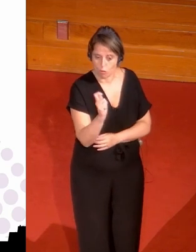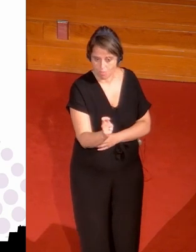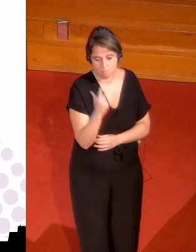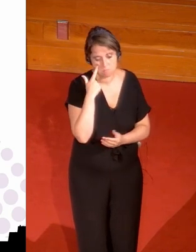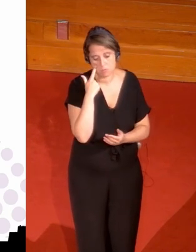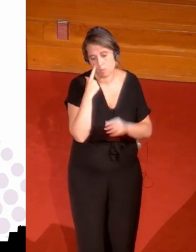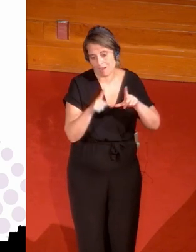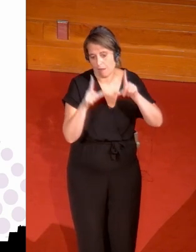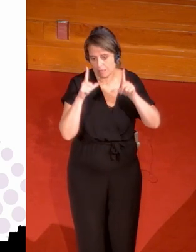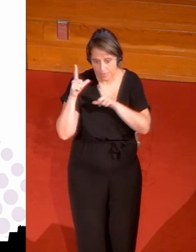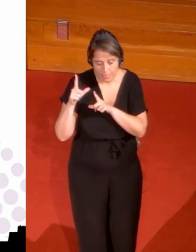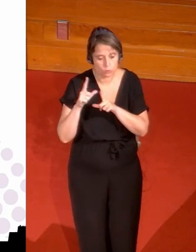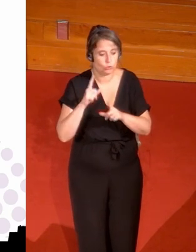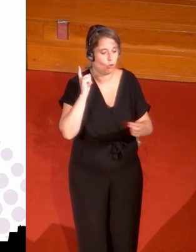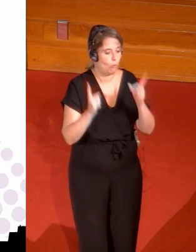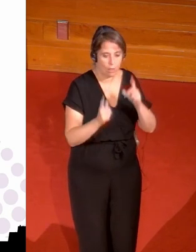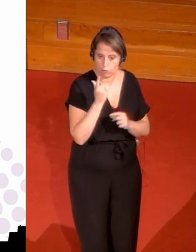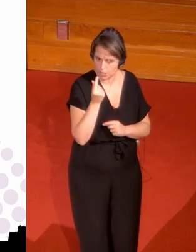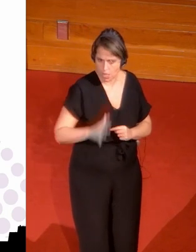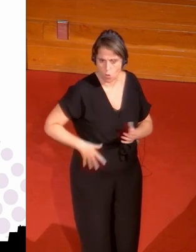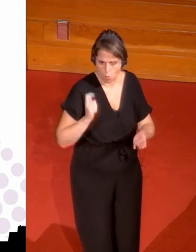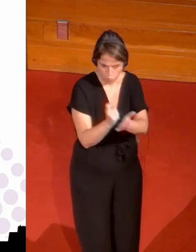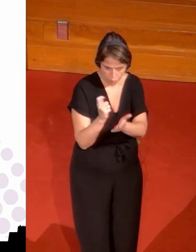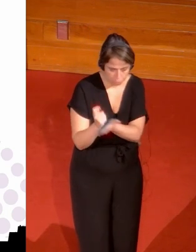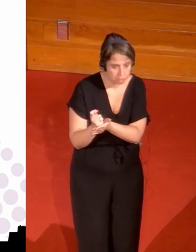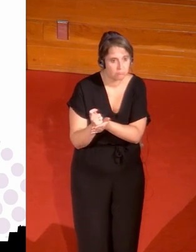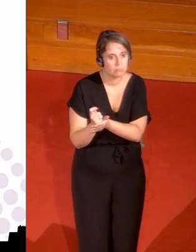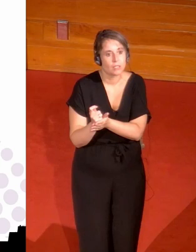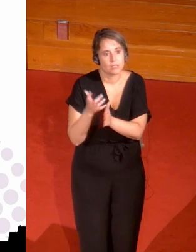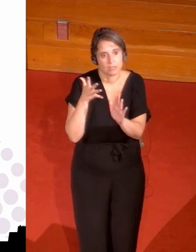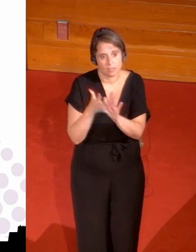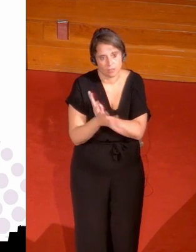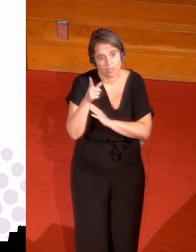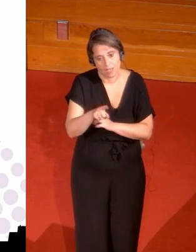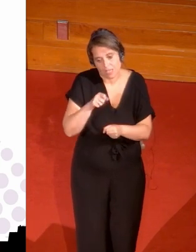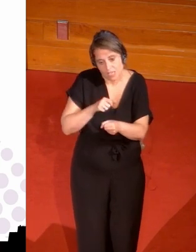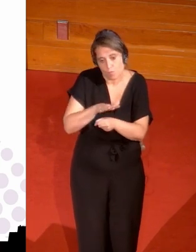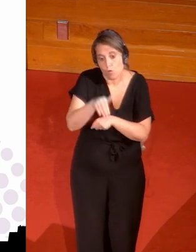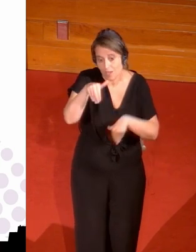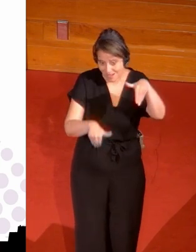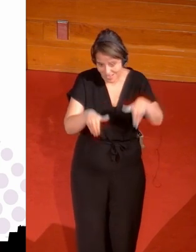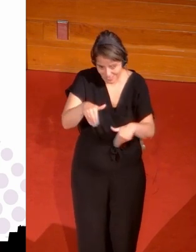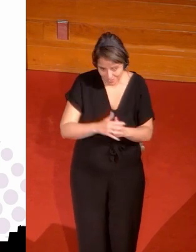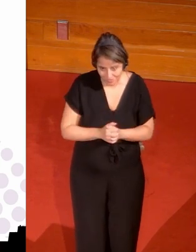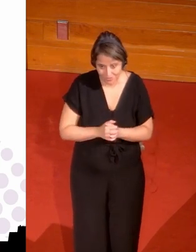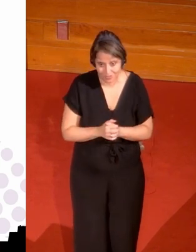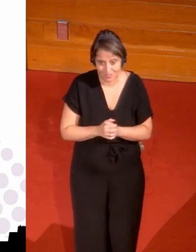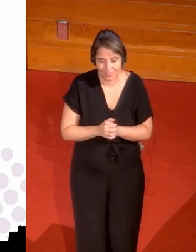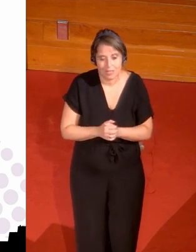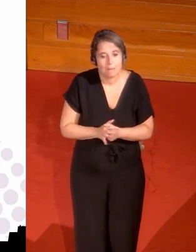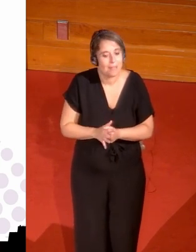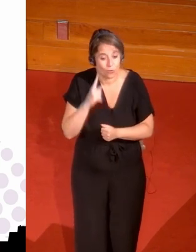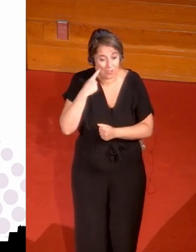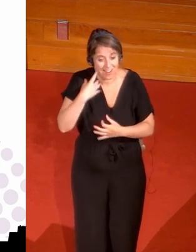diferentes candidatos senadores y gobernadores que sí que creo que de alguna forma bastante importante influyen a las elecciones pero no no